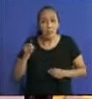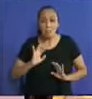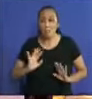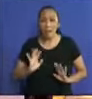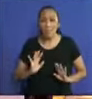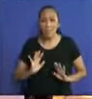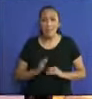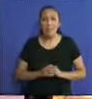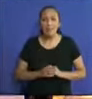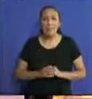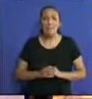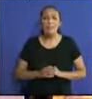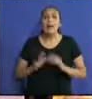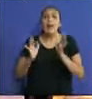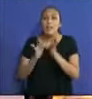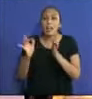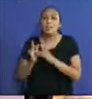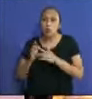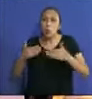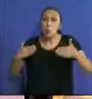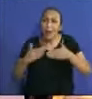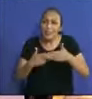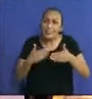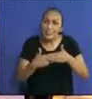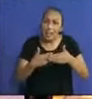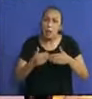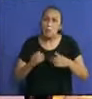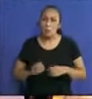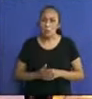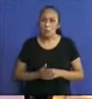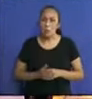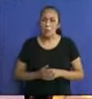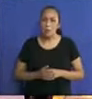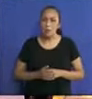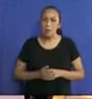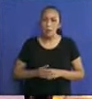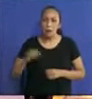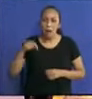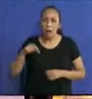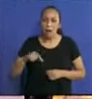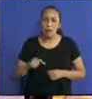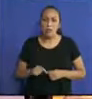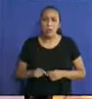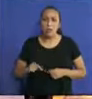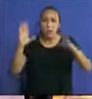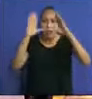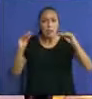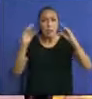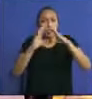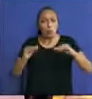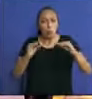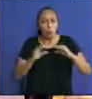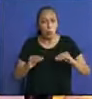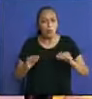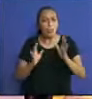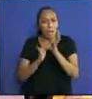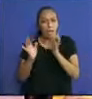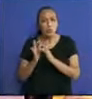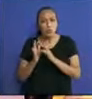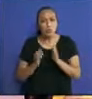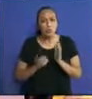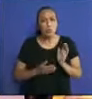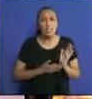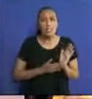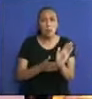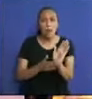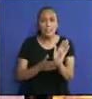de la Navidad consiste en que Dios se revela, pero los humanos no lo entendemos.